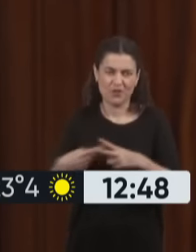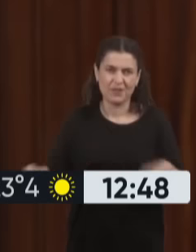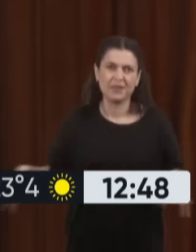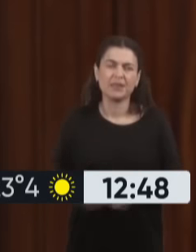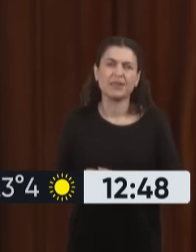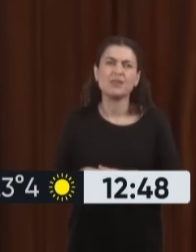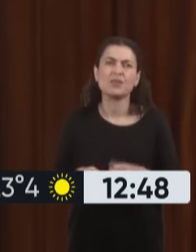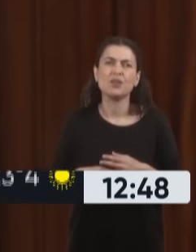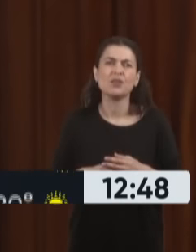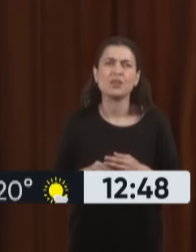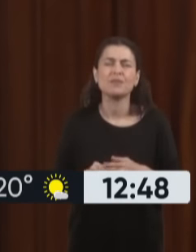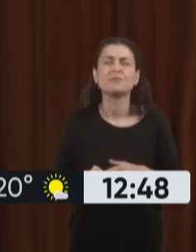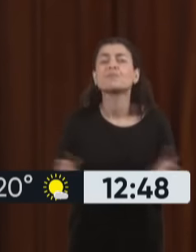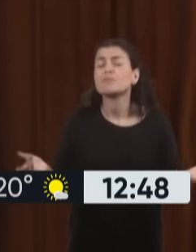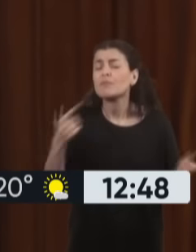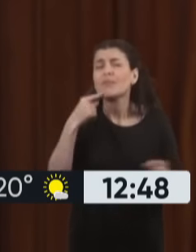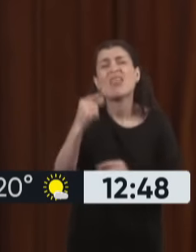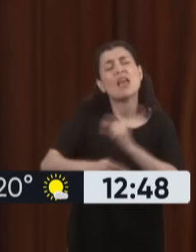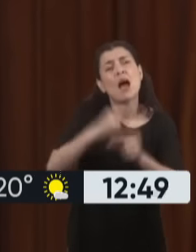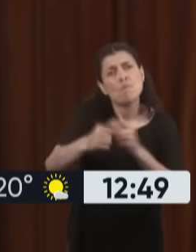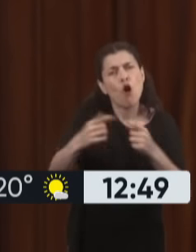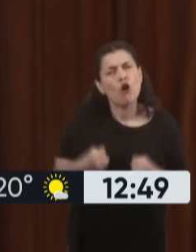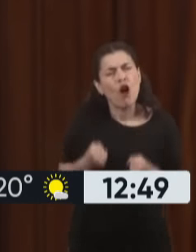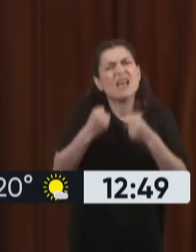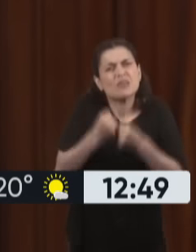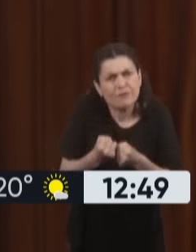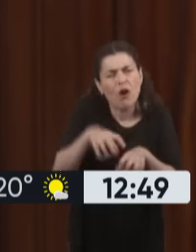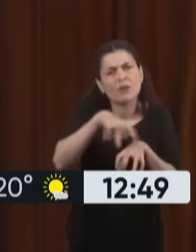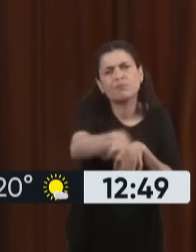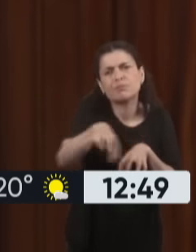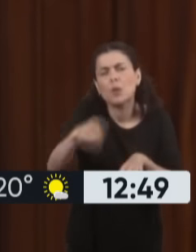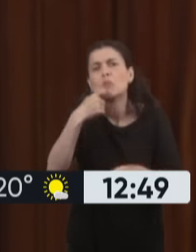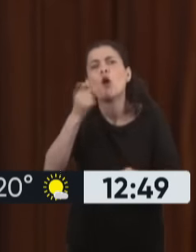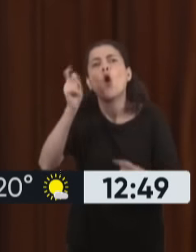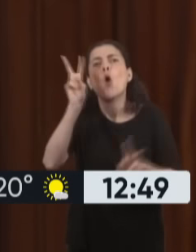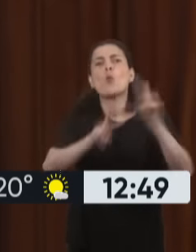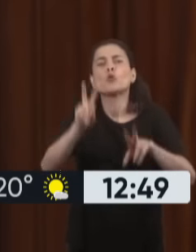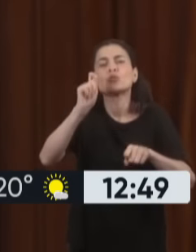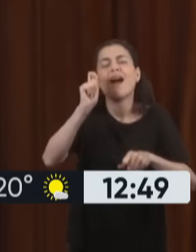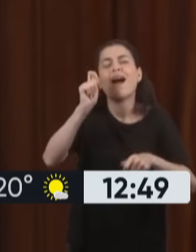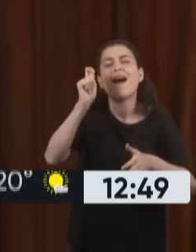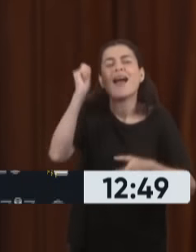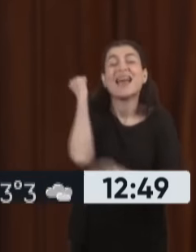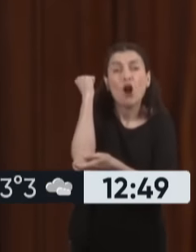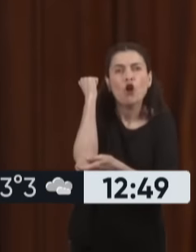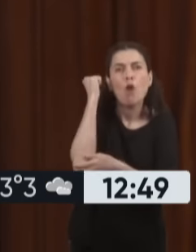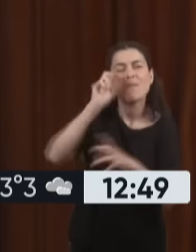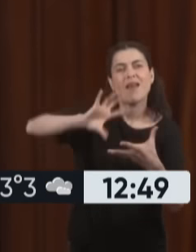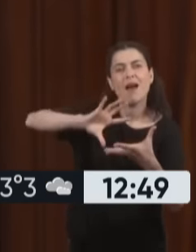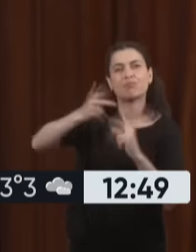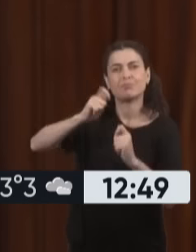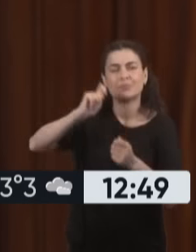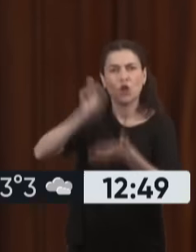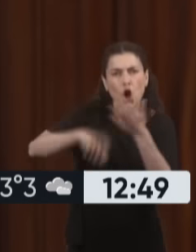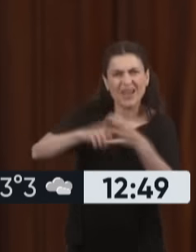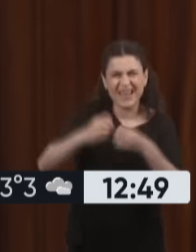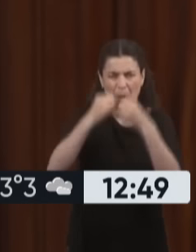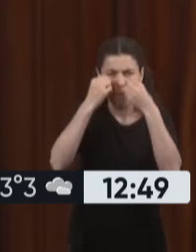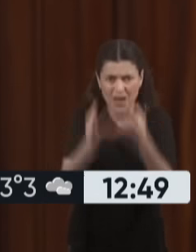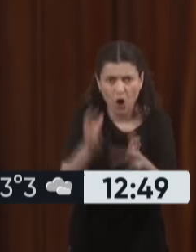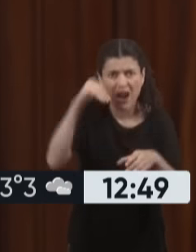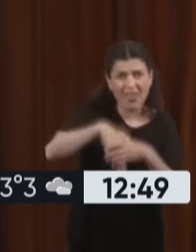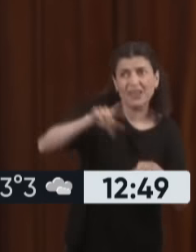Poco a poco, todos estos esfuerzos, tanto en el plano de corregir la macro como en el plano de las reformas estructurales, se están traduciendo a